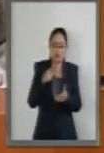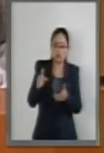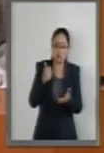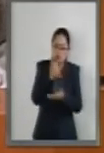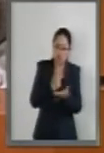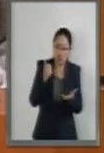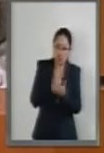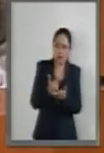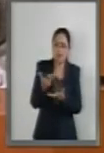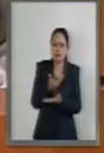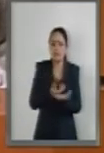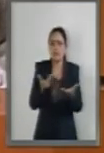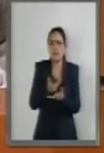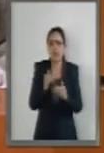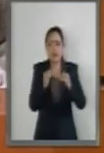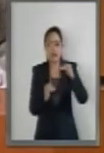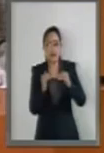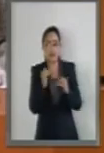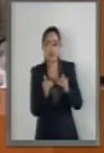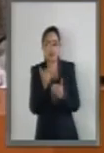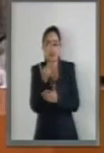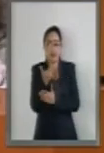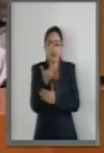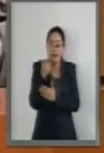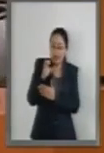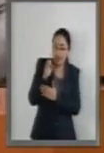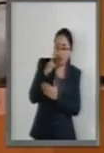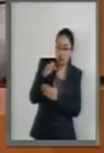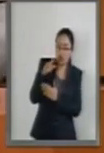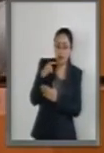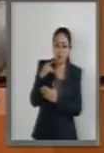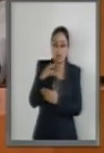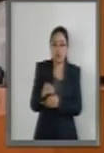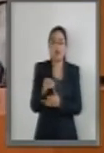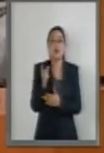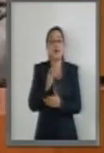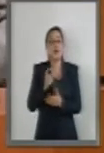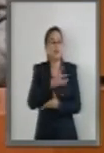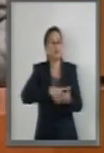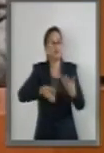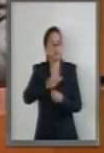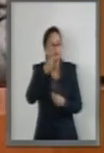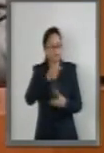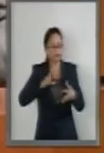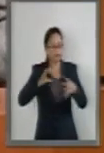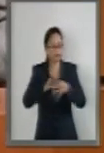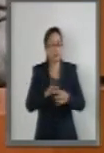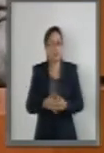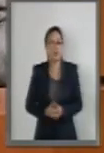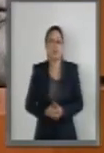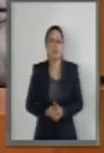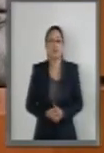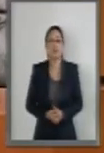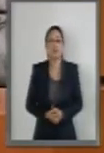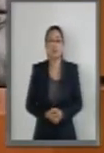urbanos, en el equilibrio ecológico y en la sustentabilidad de nuestras ciudades.